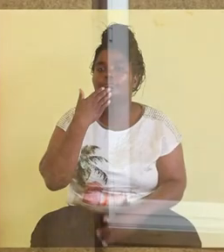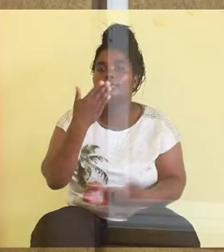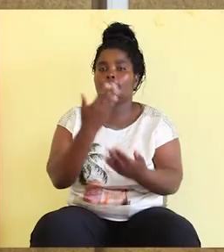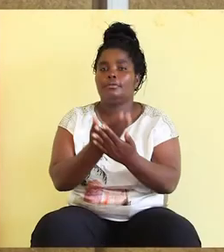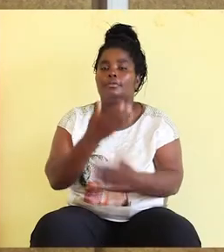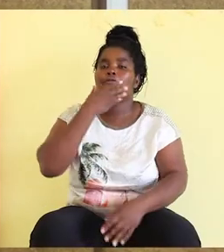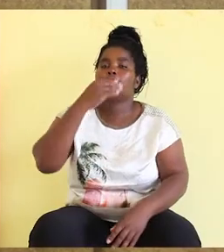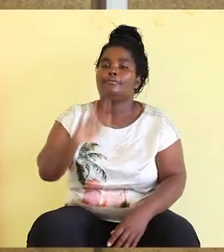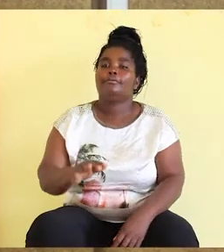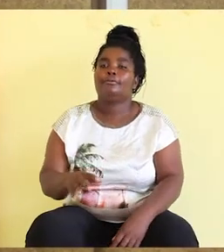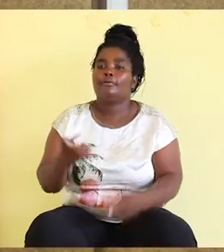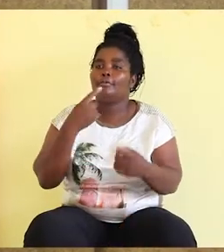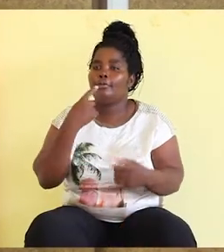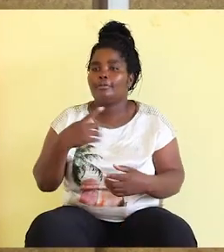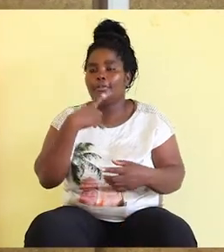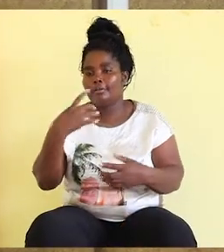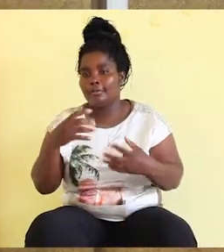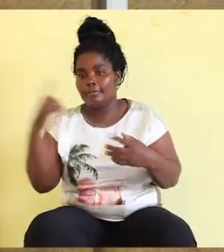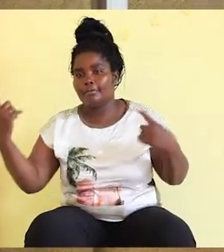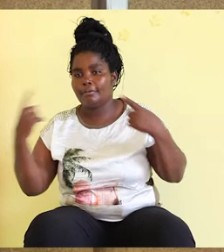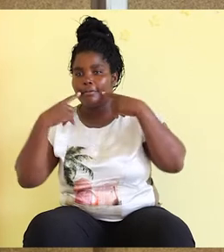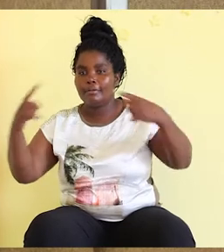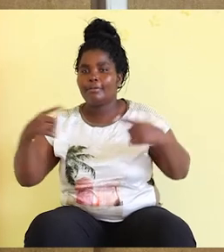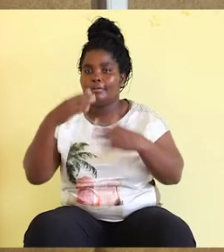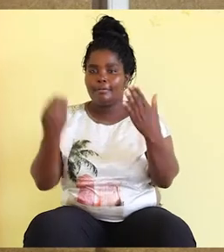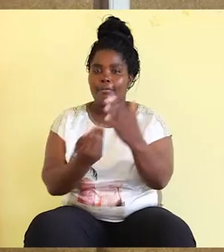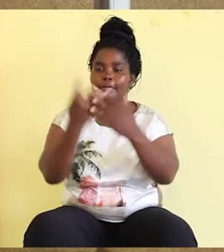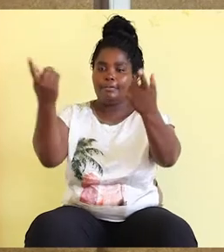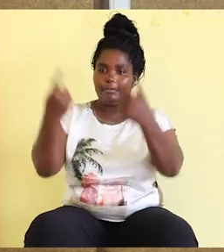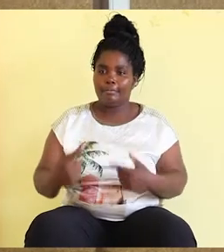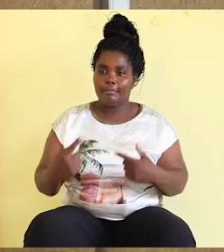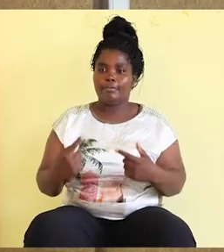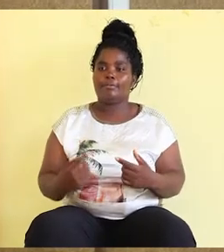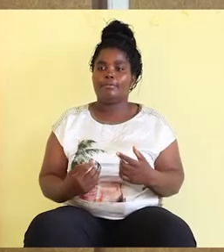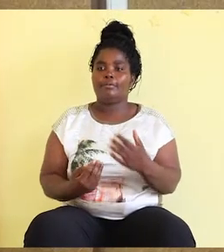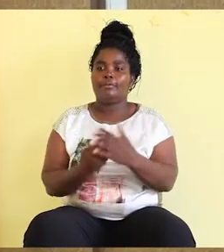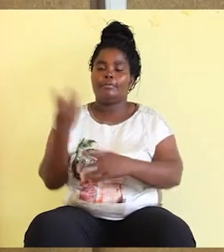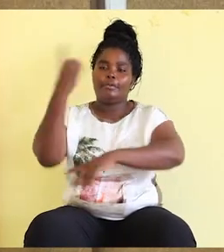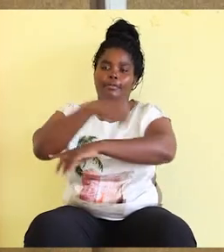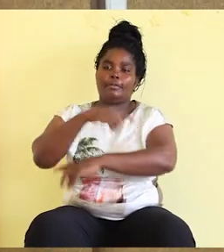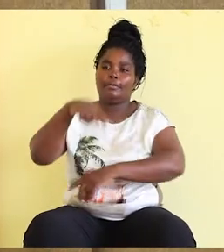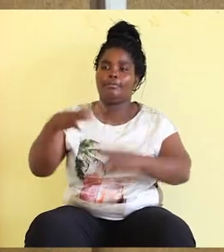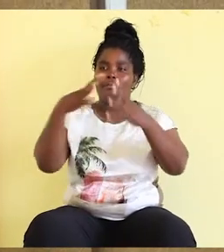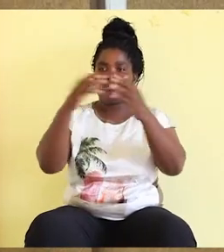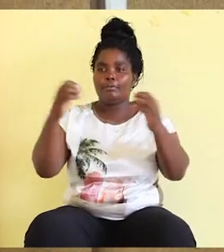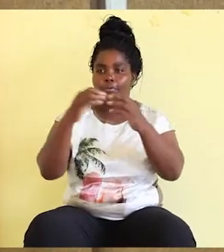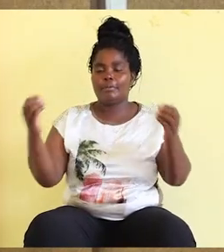Buenos días, chicos. Como les íbamos diciendo, volvemos a traerle en el nuevo día de hoy otro